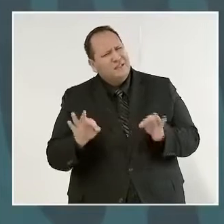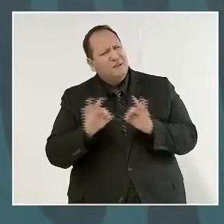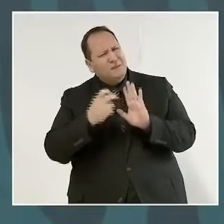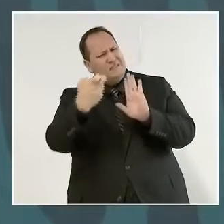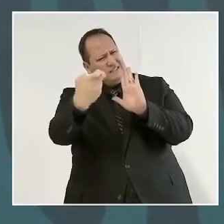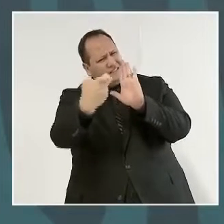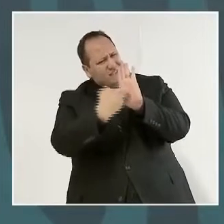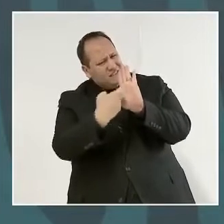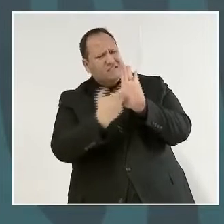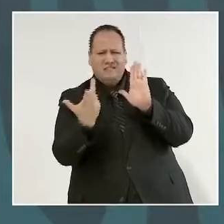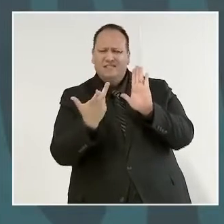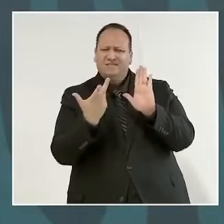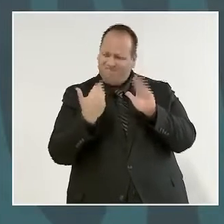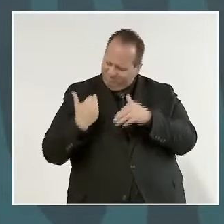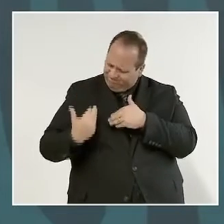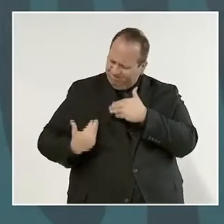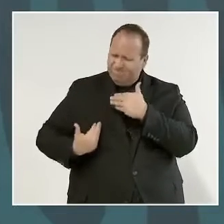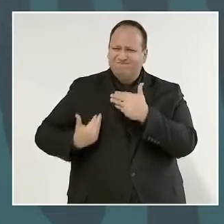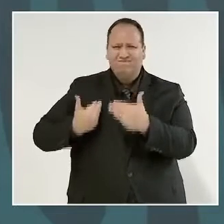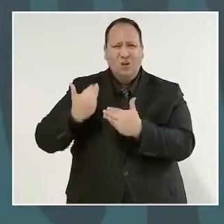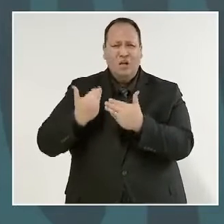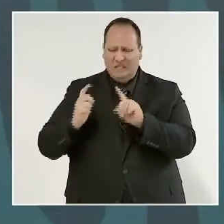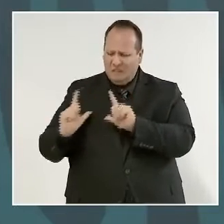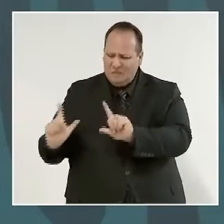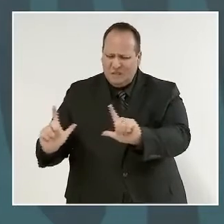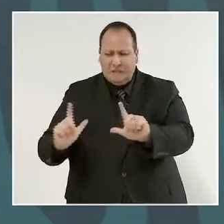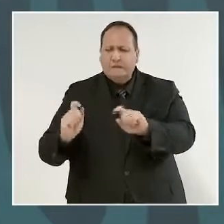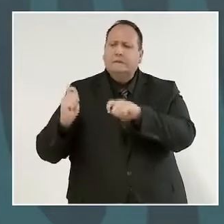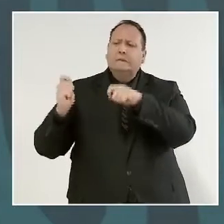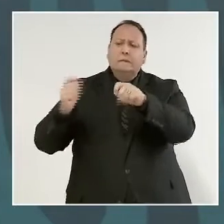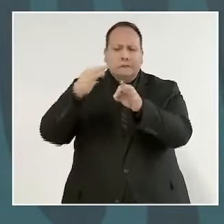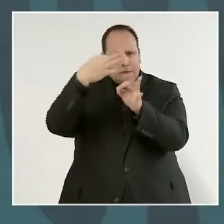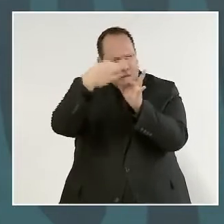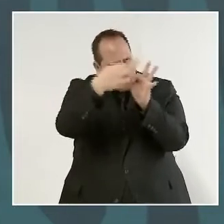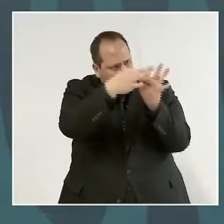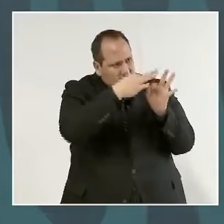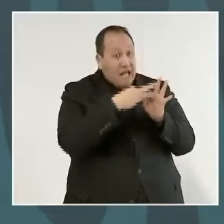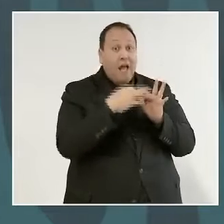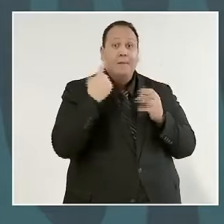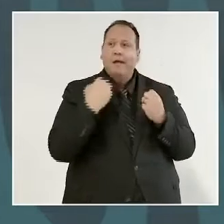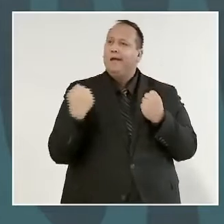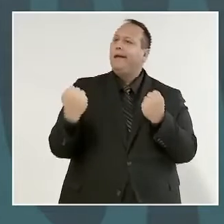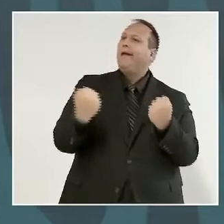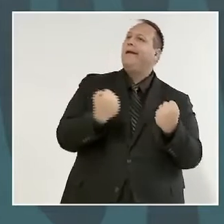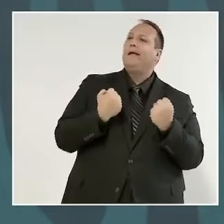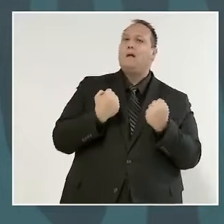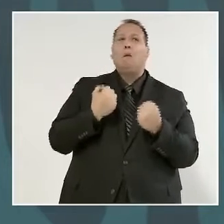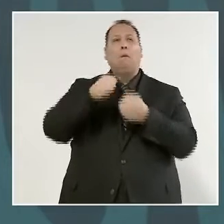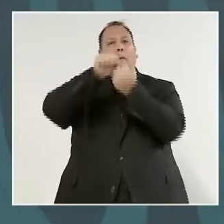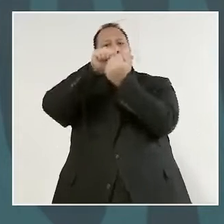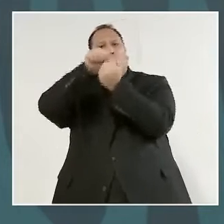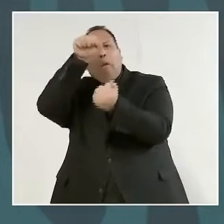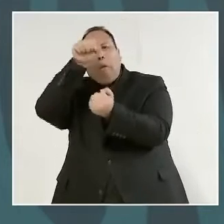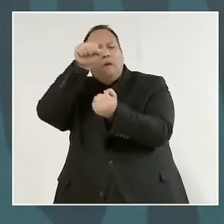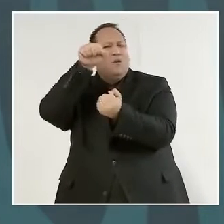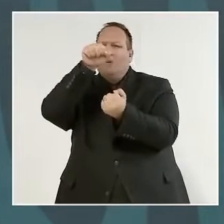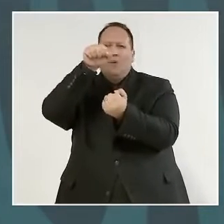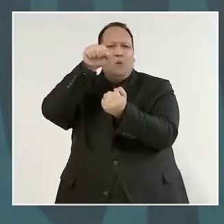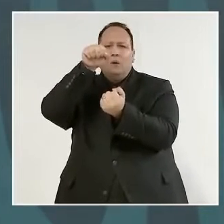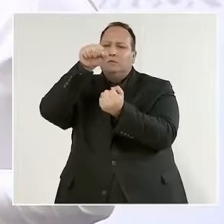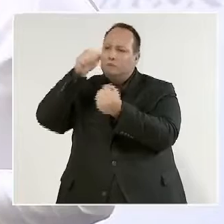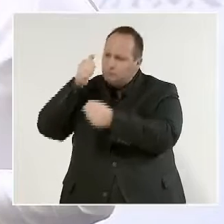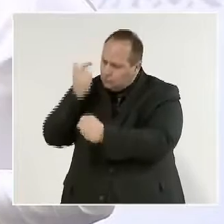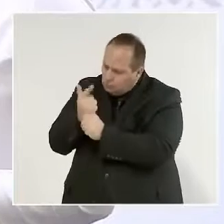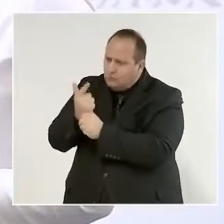importancia de avanzar en la regularización para que dejen de estar en el anonimato estos